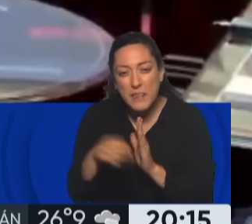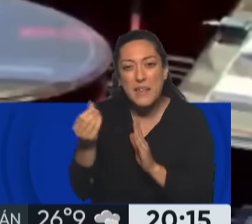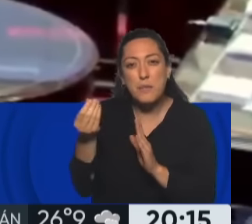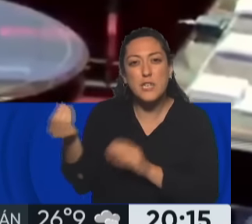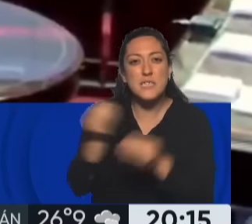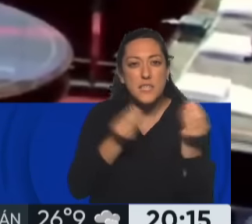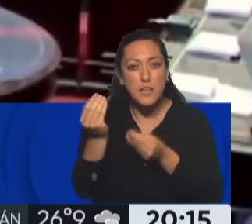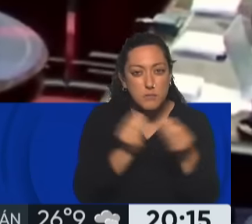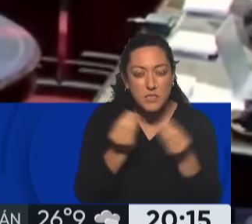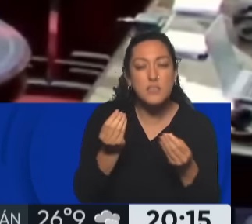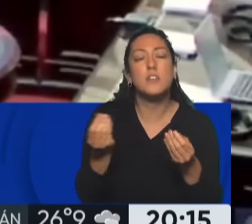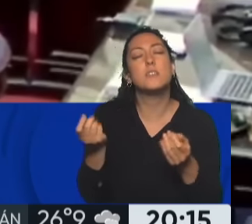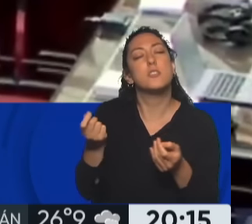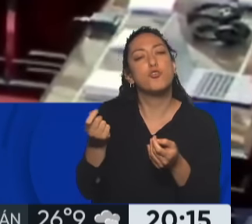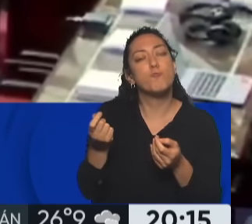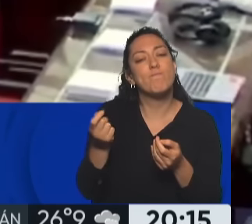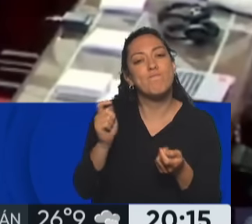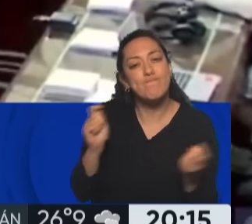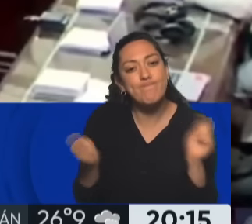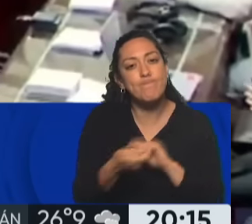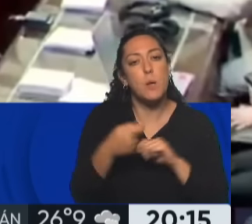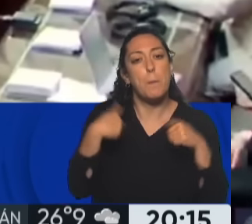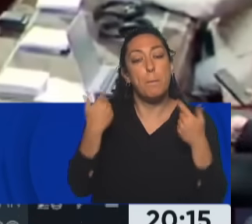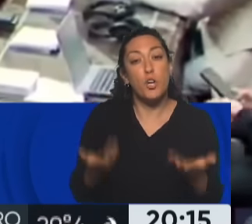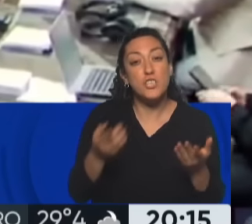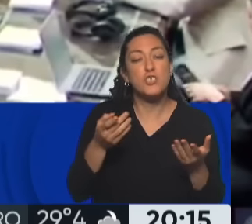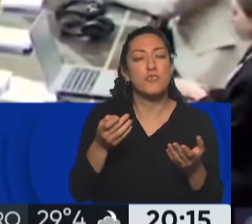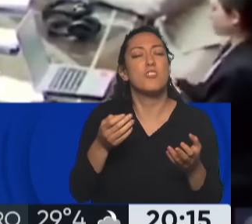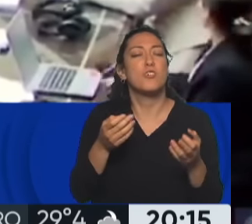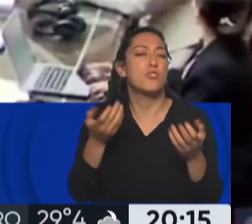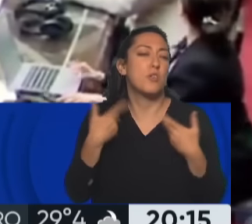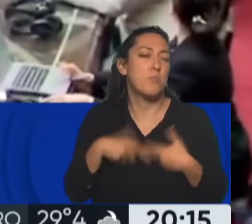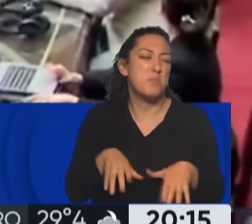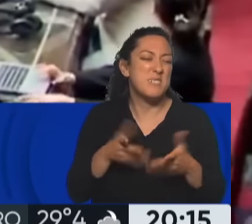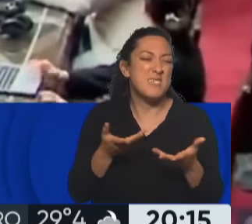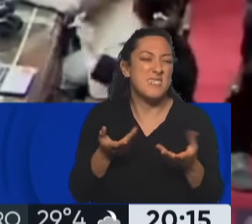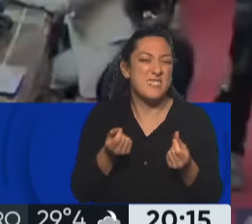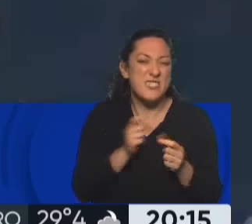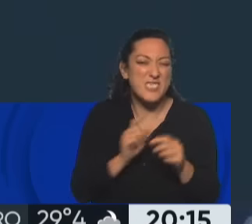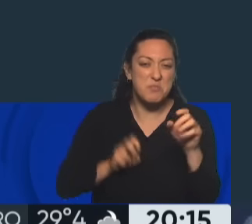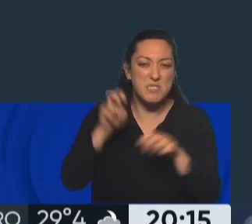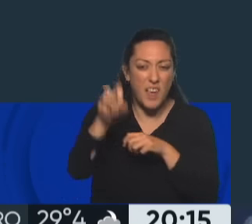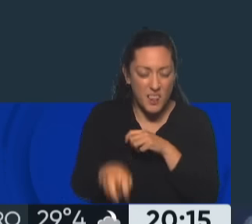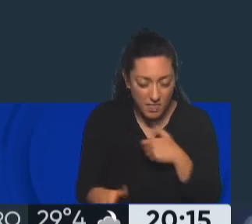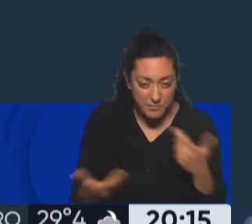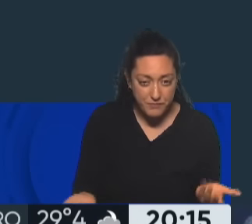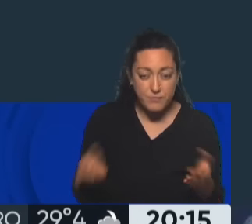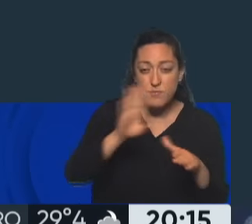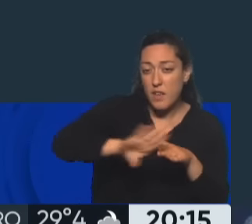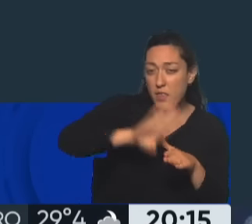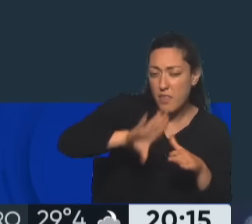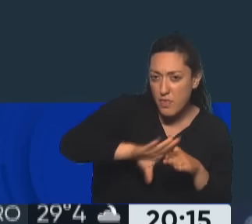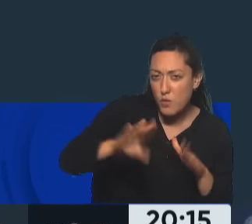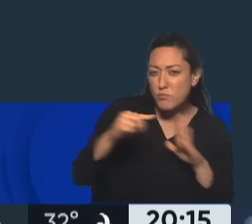que muchas veces son, por eso se las saltea generalmente, son inconducentes. Fíjate vos lo que te establecen con las deudas, que vos